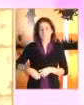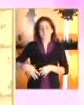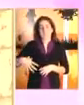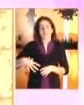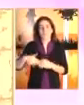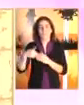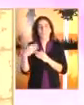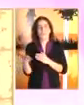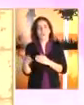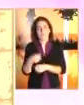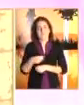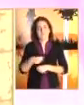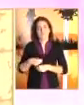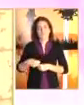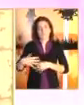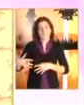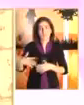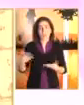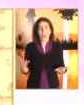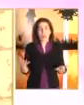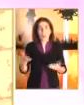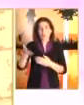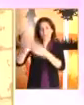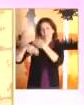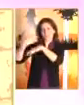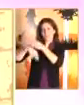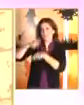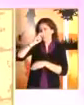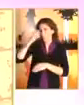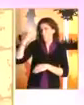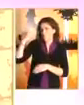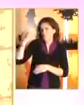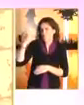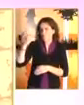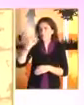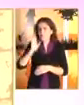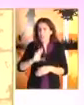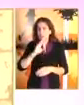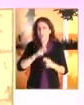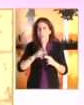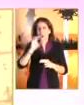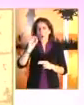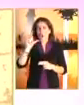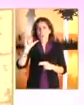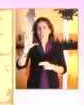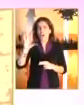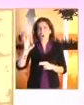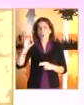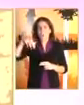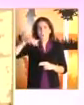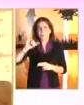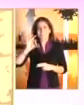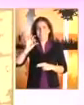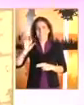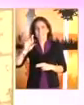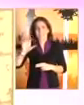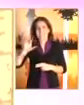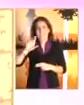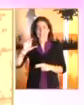se pone para afuera, pues entonces una peritonitis que antiguamente me parece que llamaban el cólico miserere, que se salvaba muy pocos, pero ahora gracias a Dios estamos como